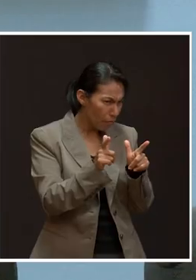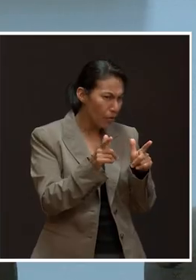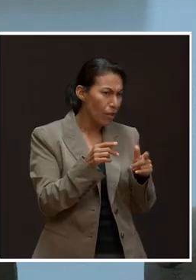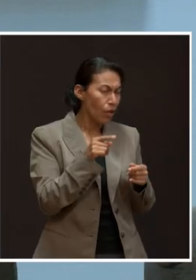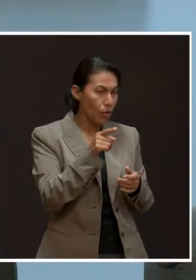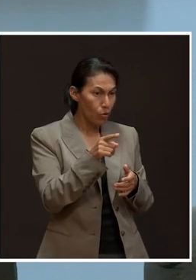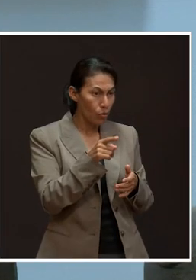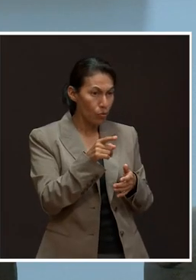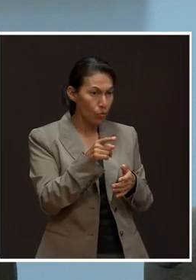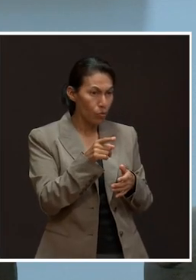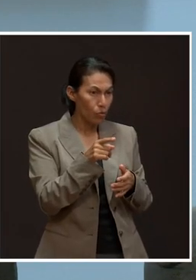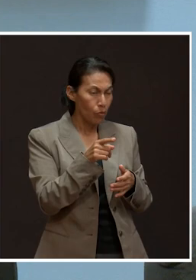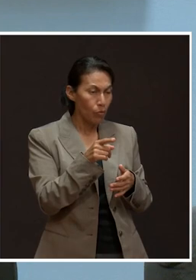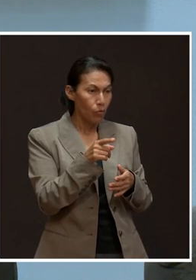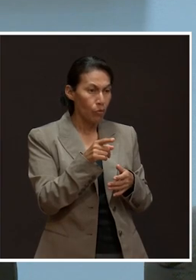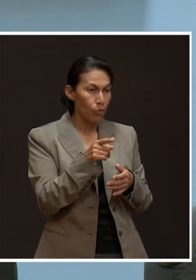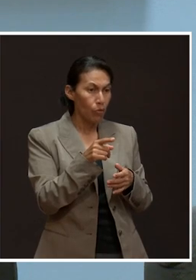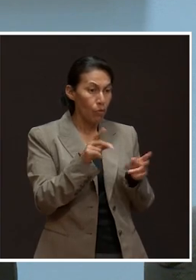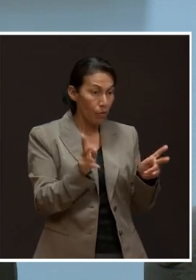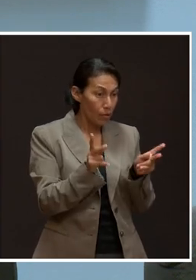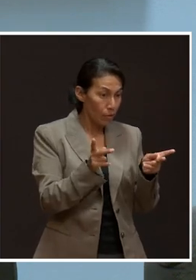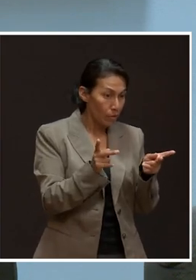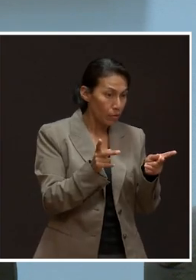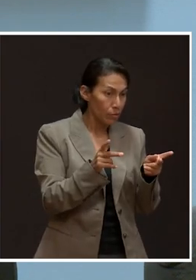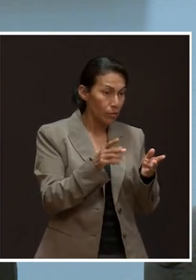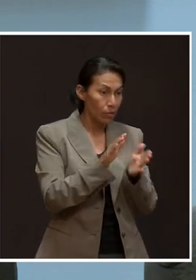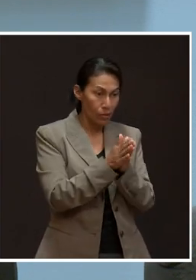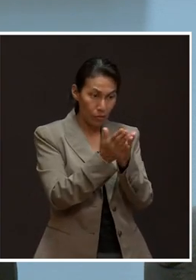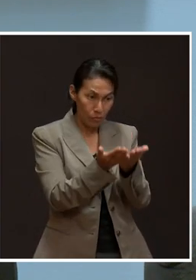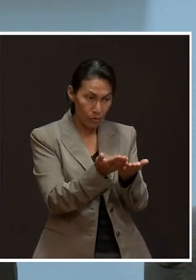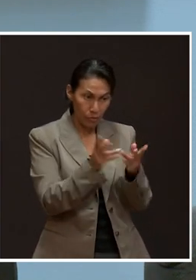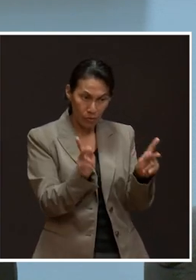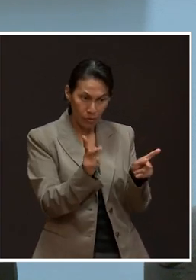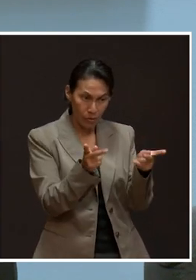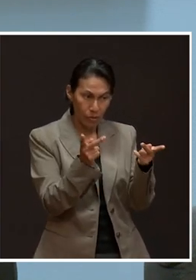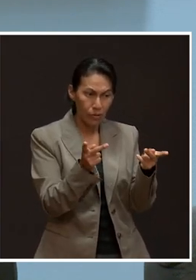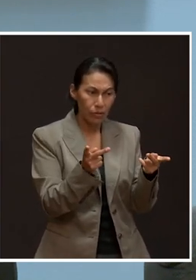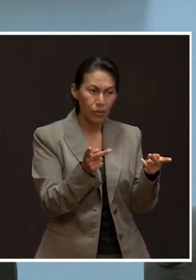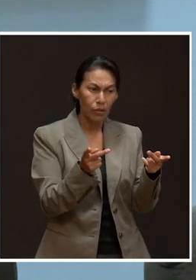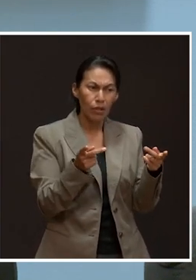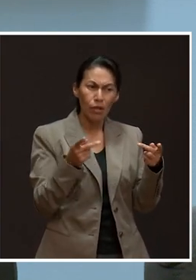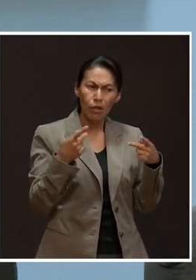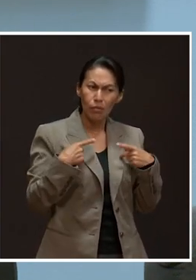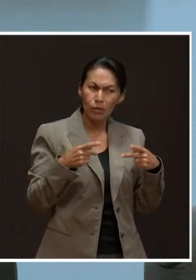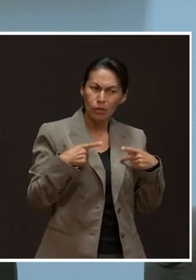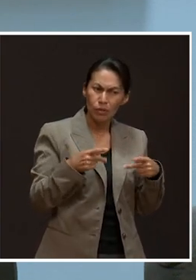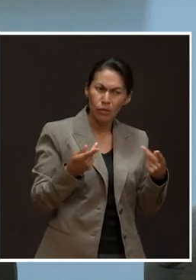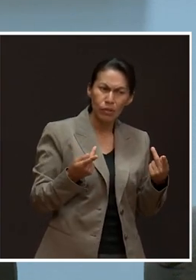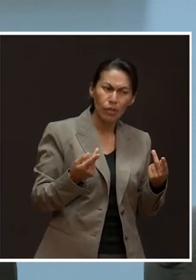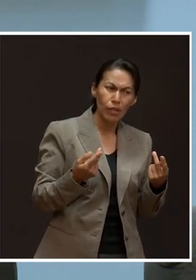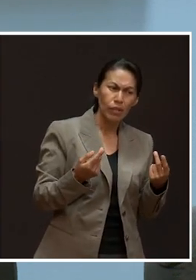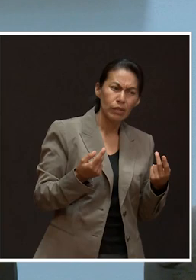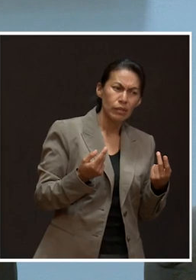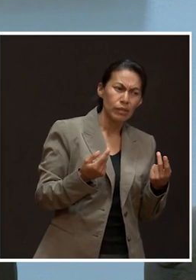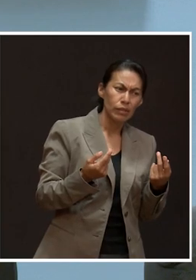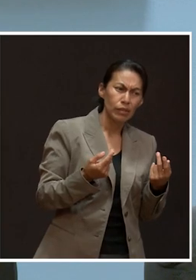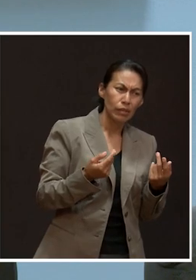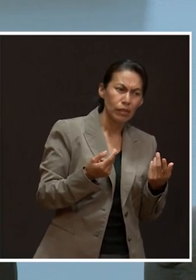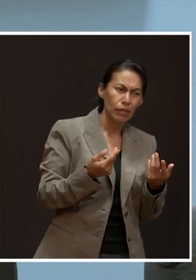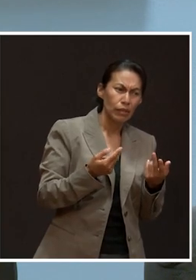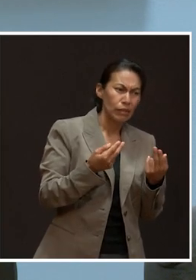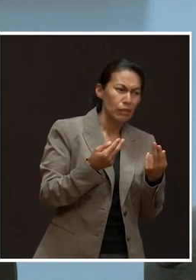tú haces una labor de venta de libros a gente que necesita